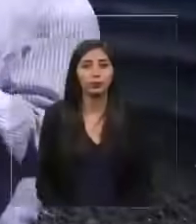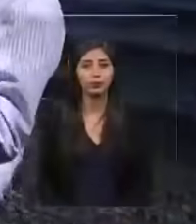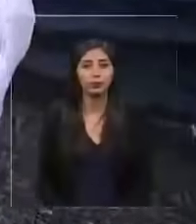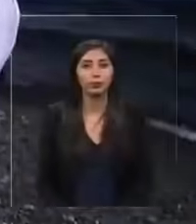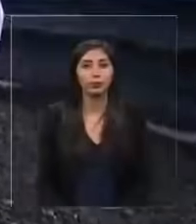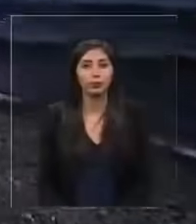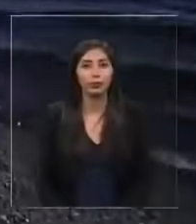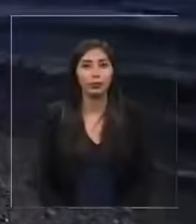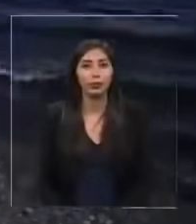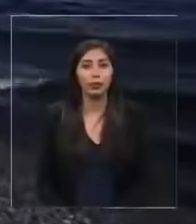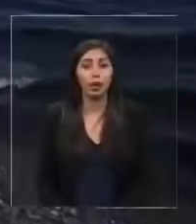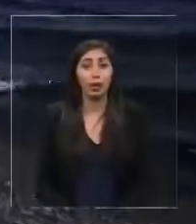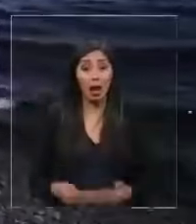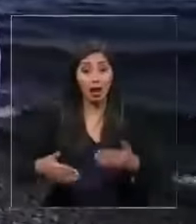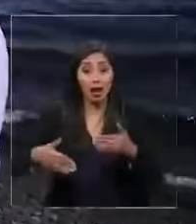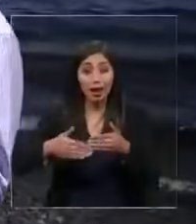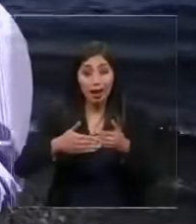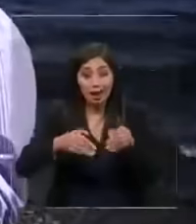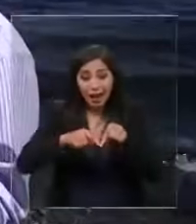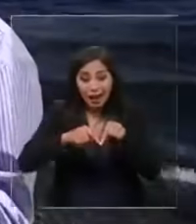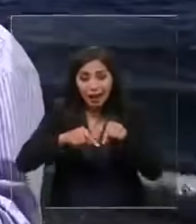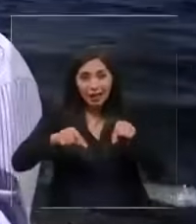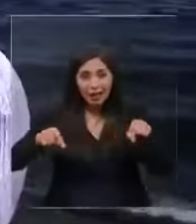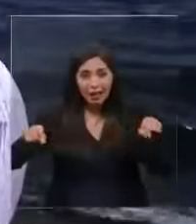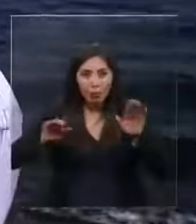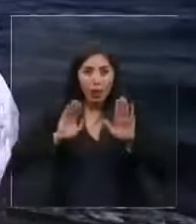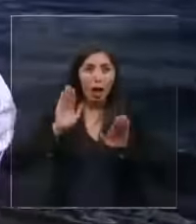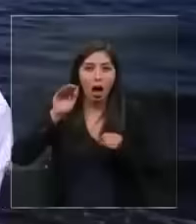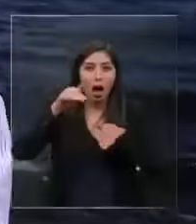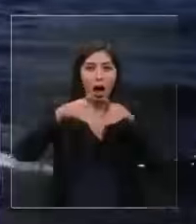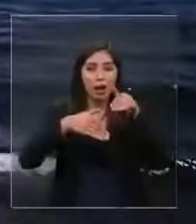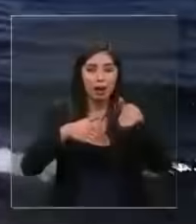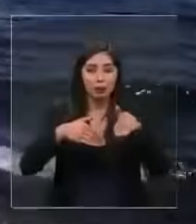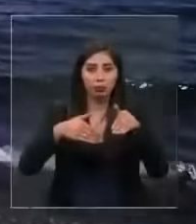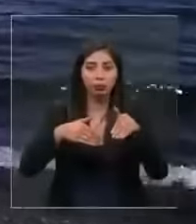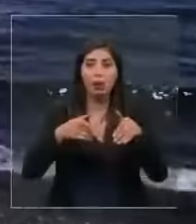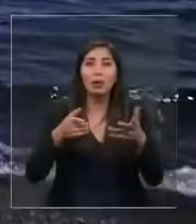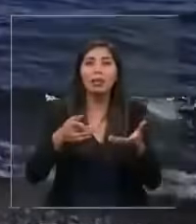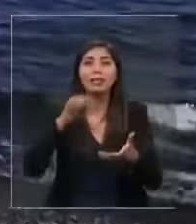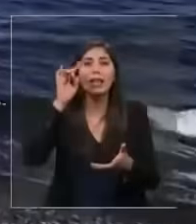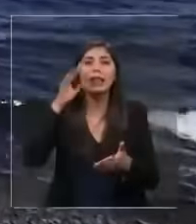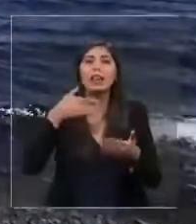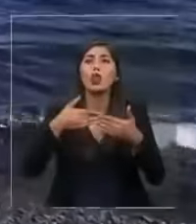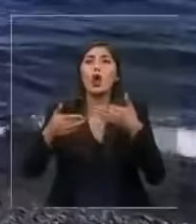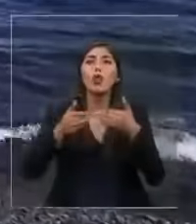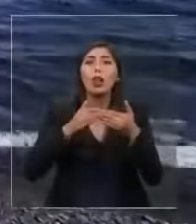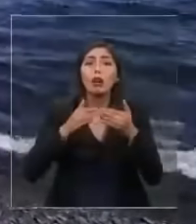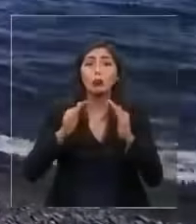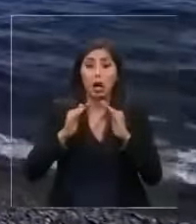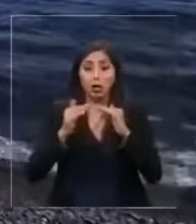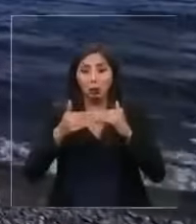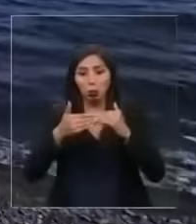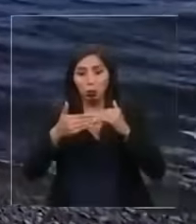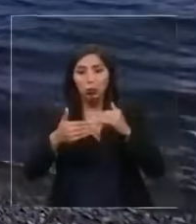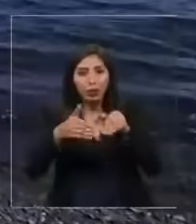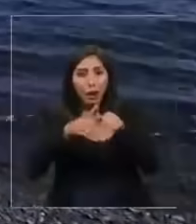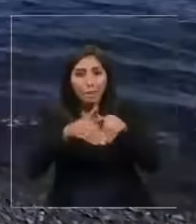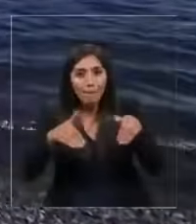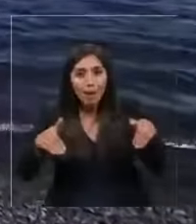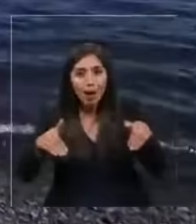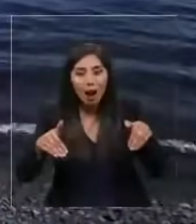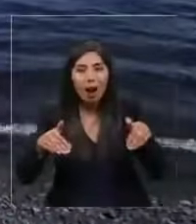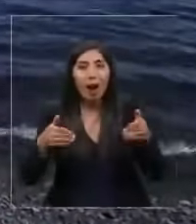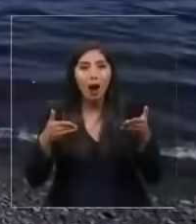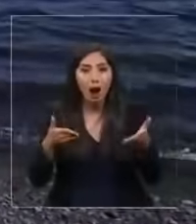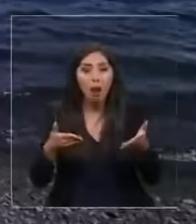Uno, la fijación de la línea de playa, y el otro, el estudio de los títulos. El estudio de los títulos de dominio para saber dónde terminan los terrenos, dónde empiezan los bienes nacionales de uso público. Y